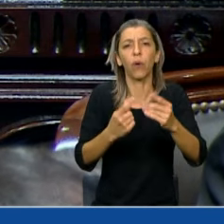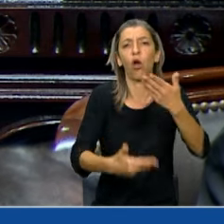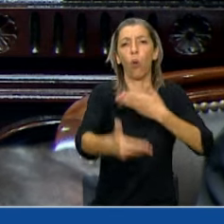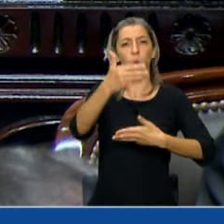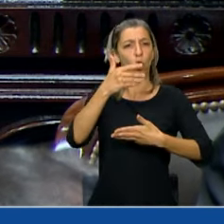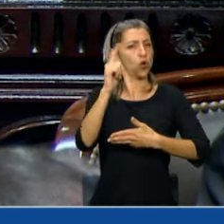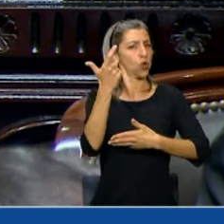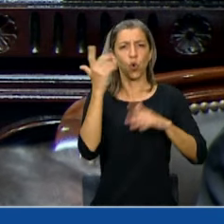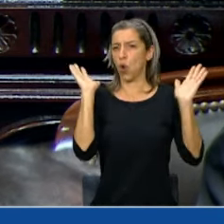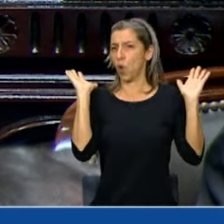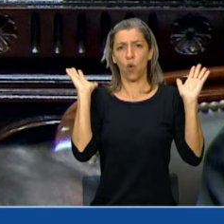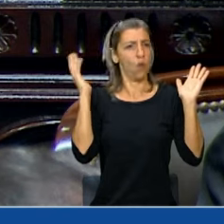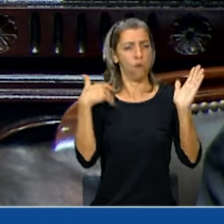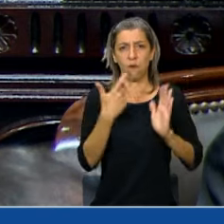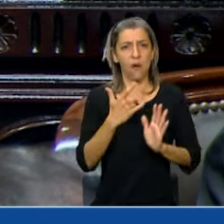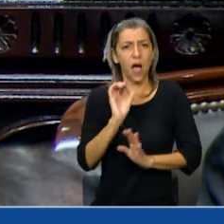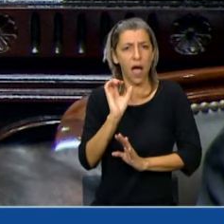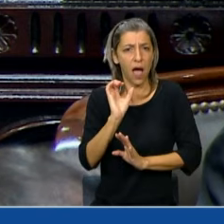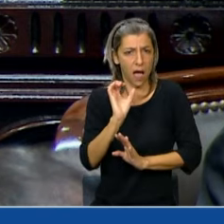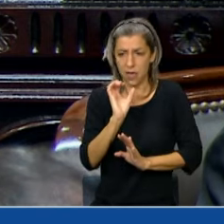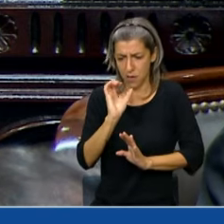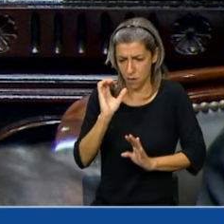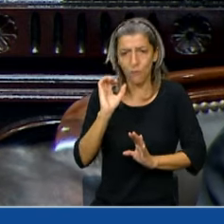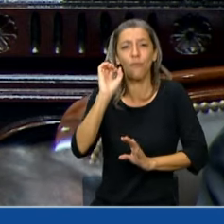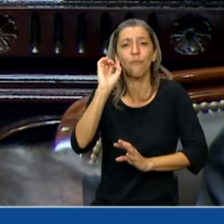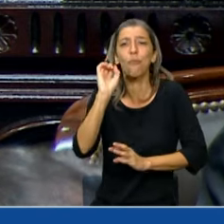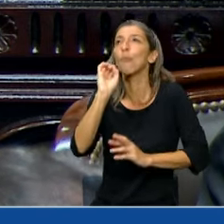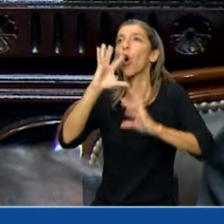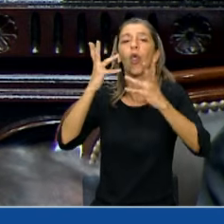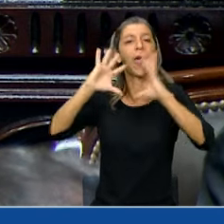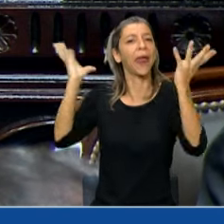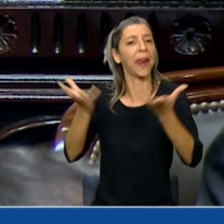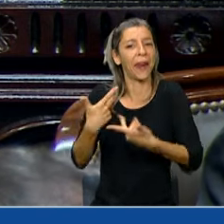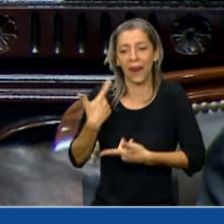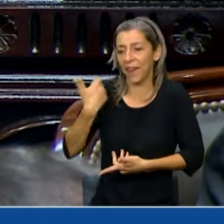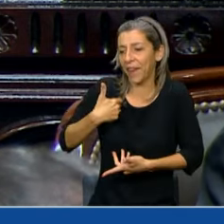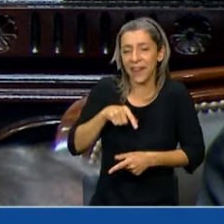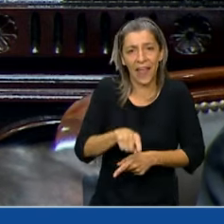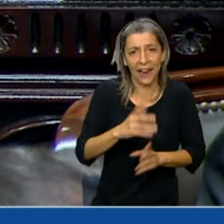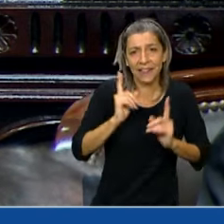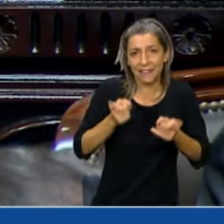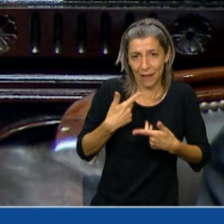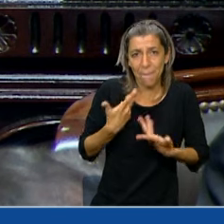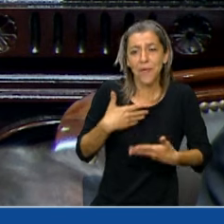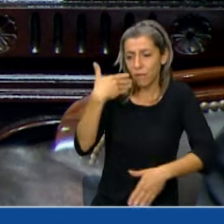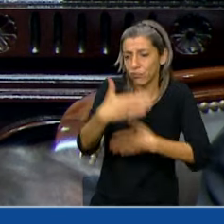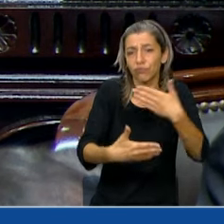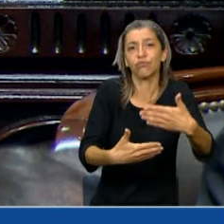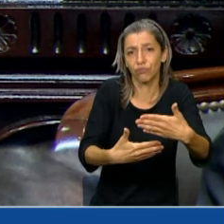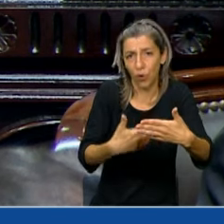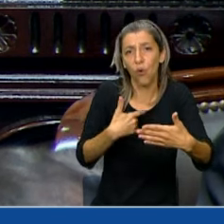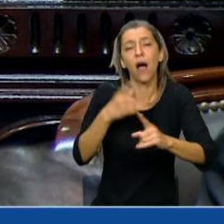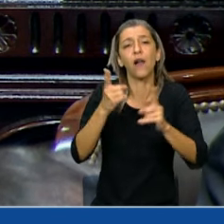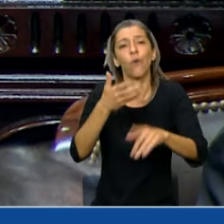no haciéndose el distraído de la modernidad de la Argentina algunos que declaman el futuro todavía quieren vivir